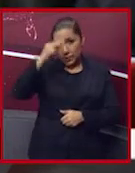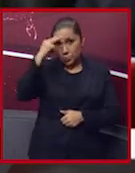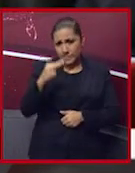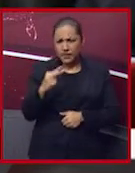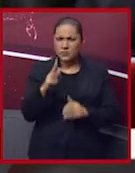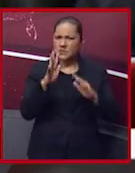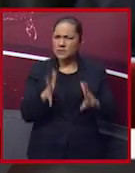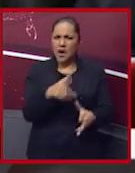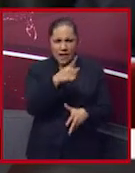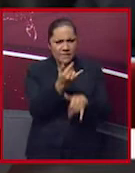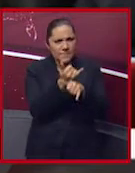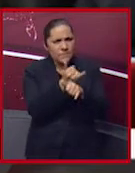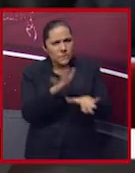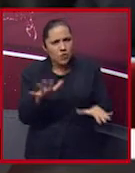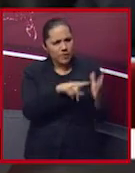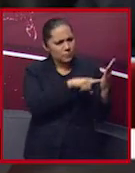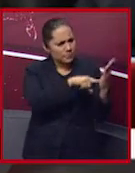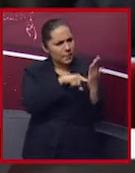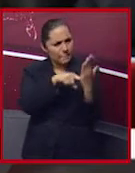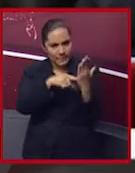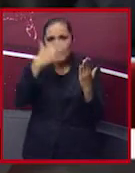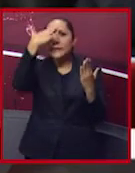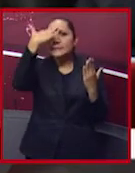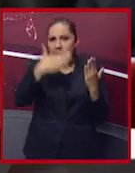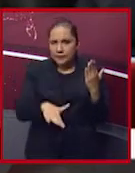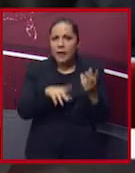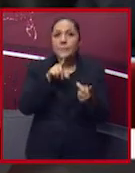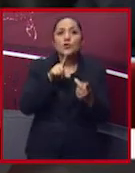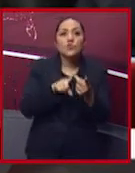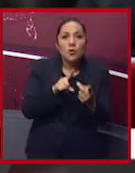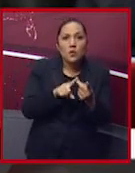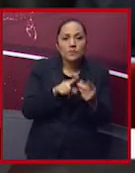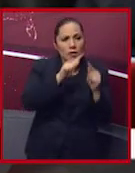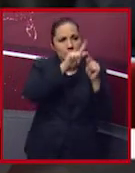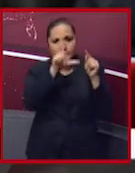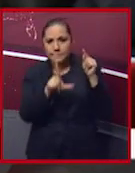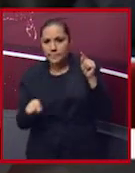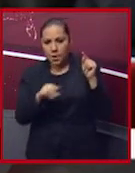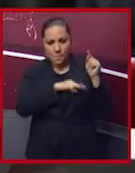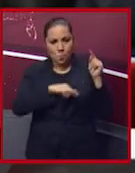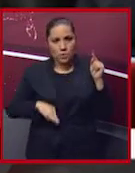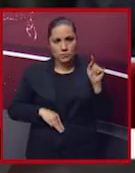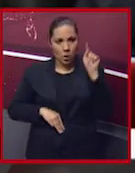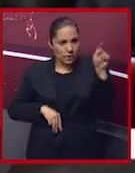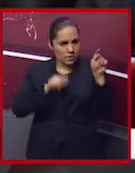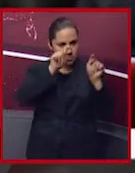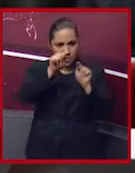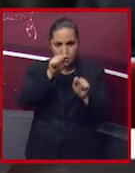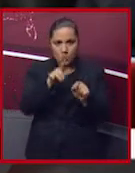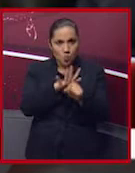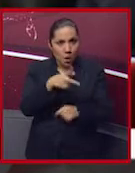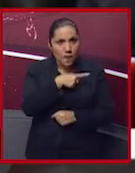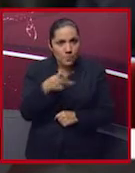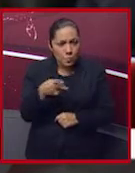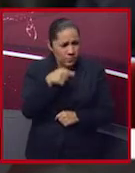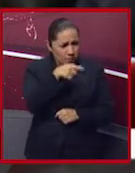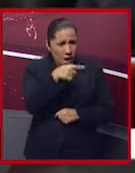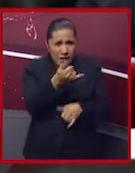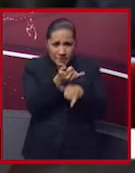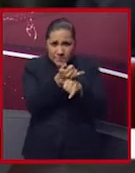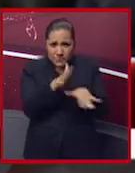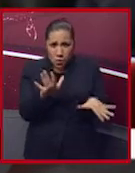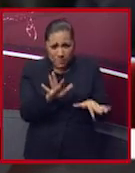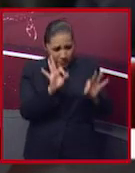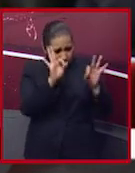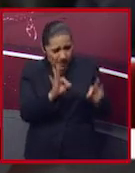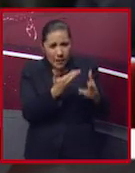saben en qué municipios está la pobreza, porque el